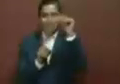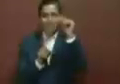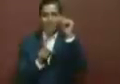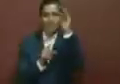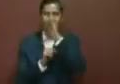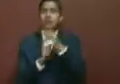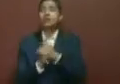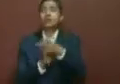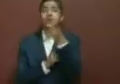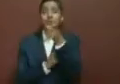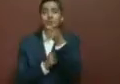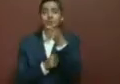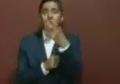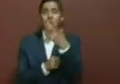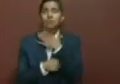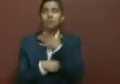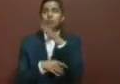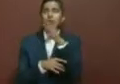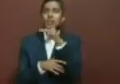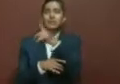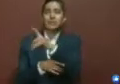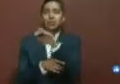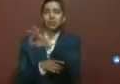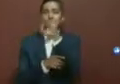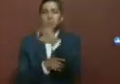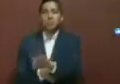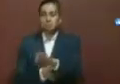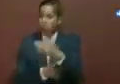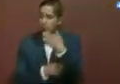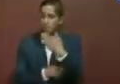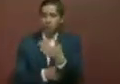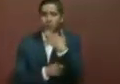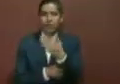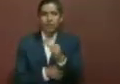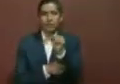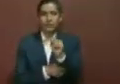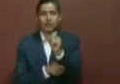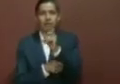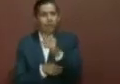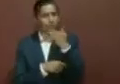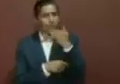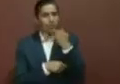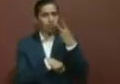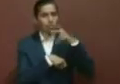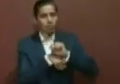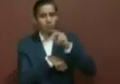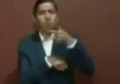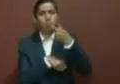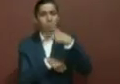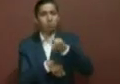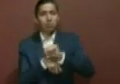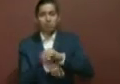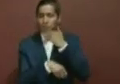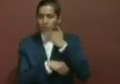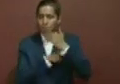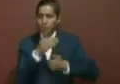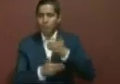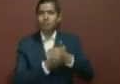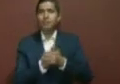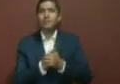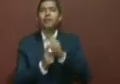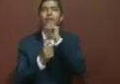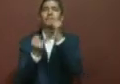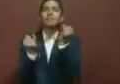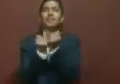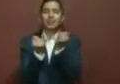tuvo una ocupación del 100% los dos fines de semana de la Semana Santa, y en medio